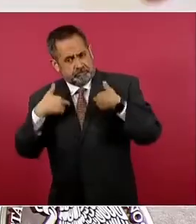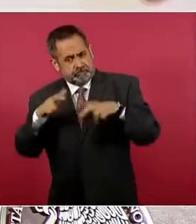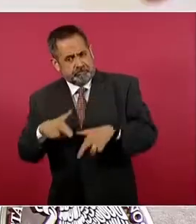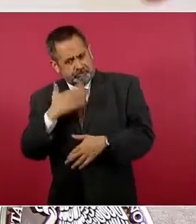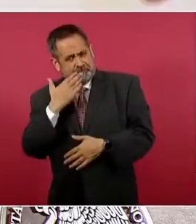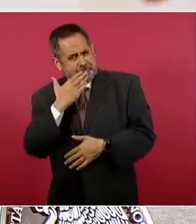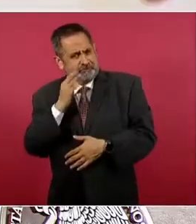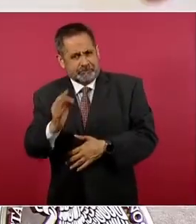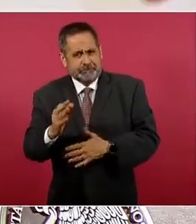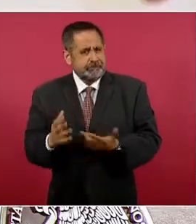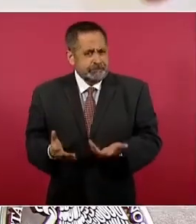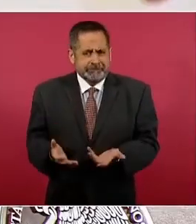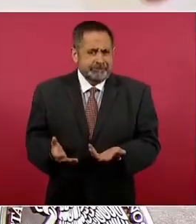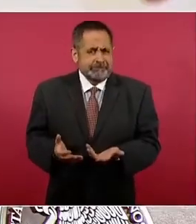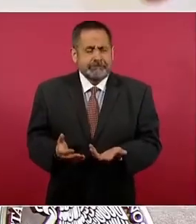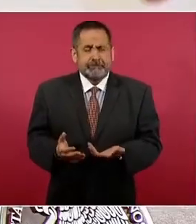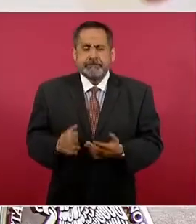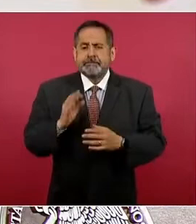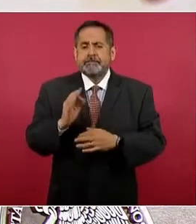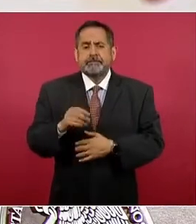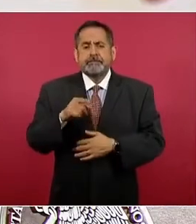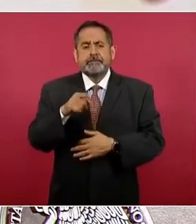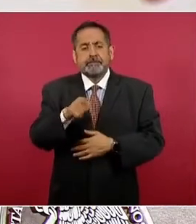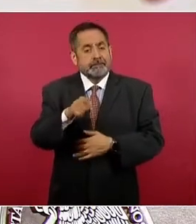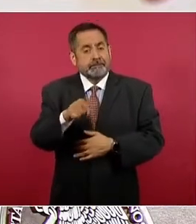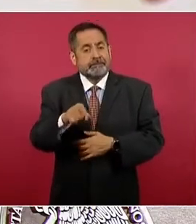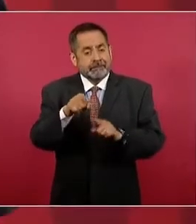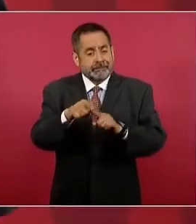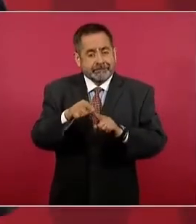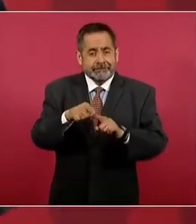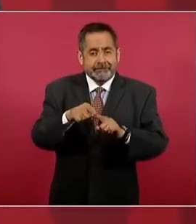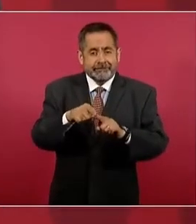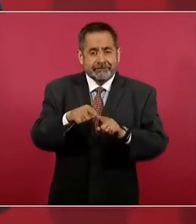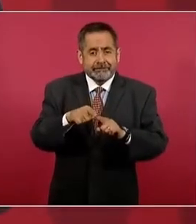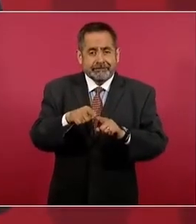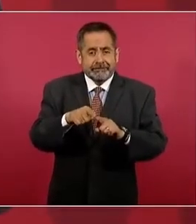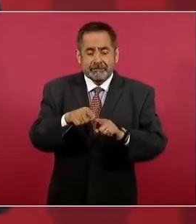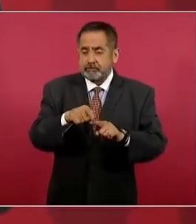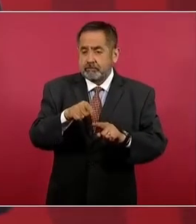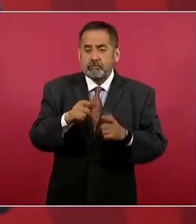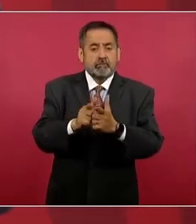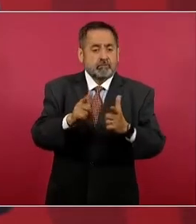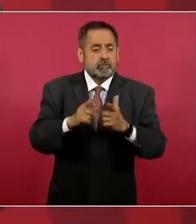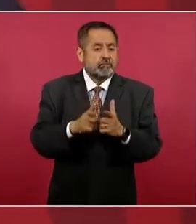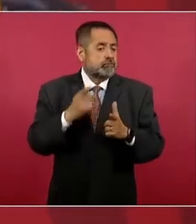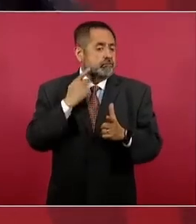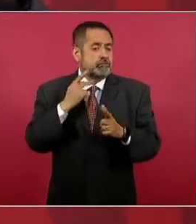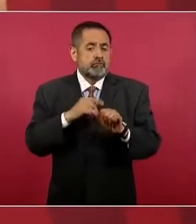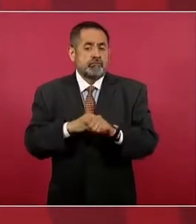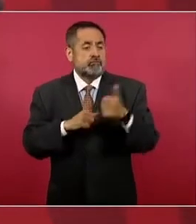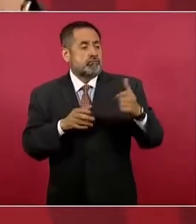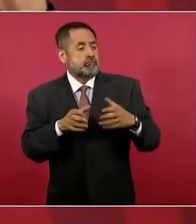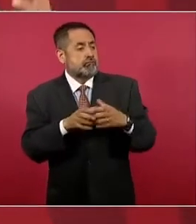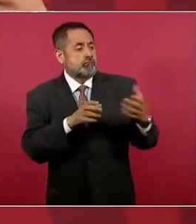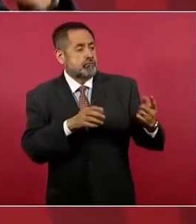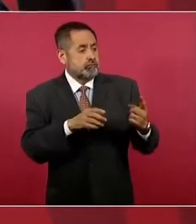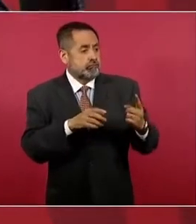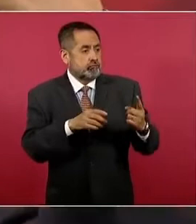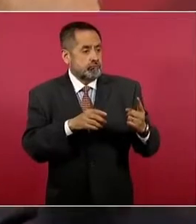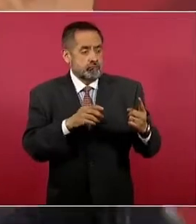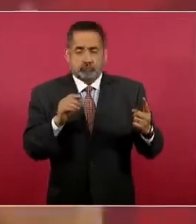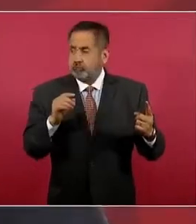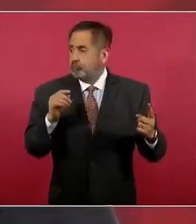más si se trata de un militante partidista y todavía más si se trata